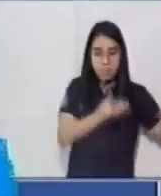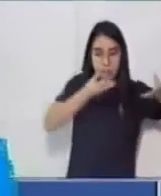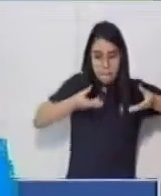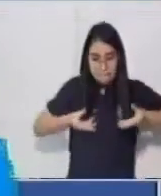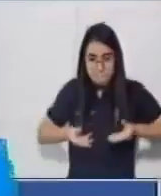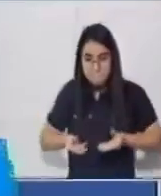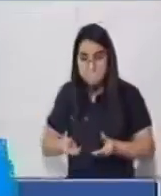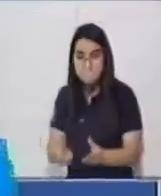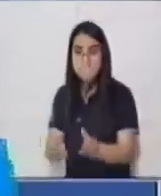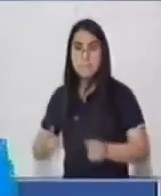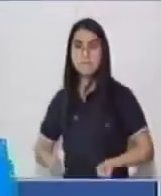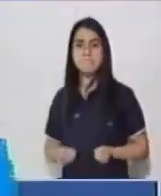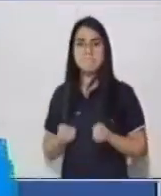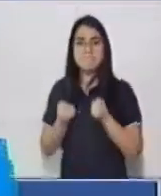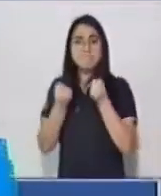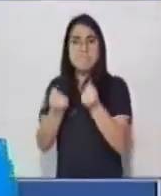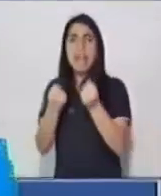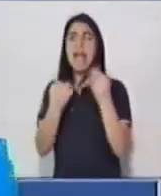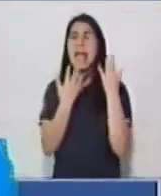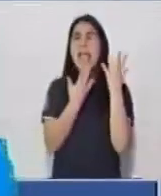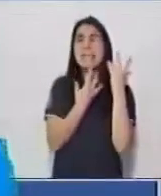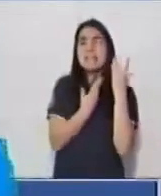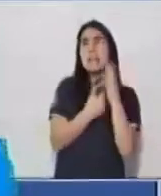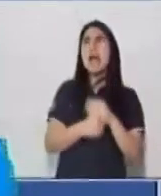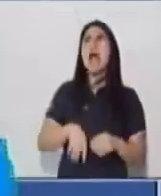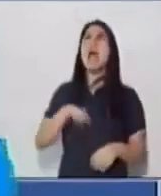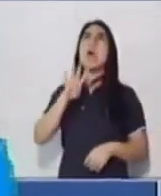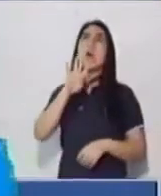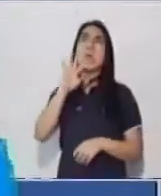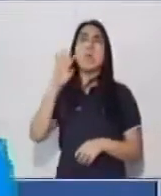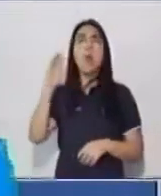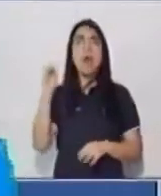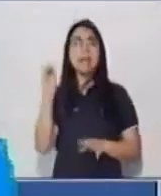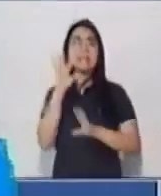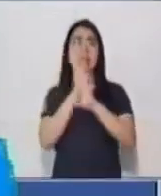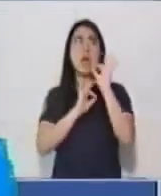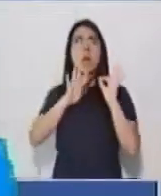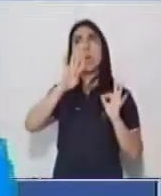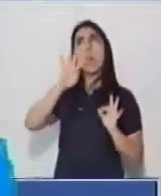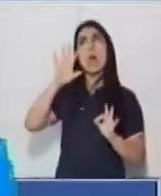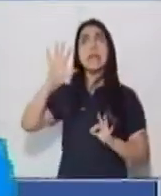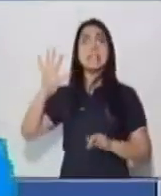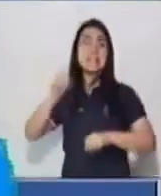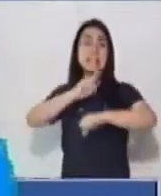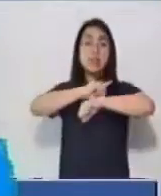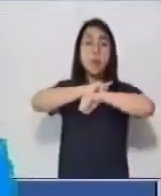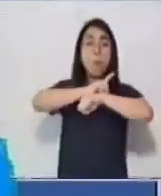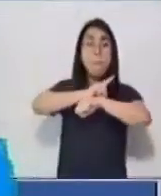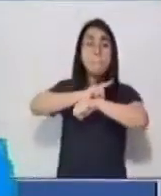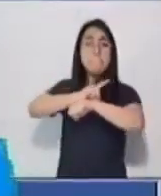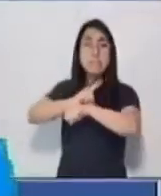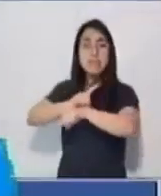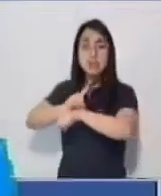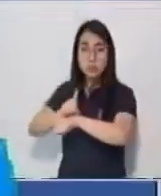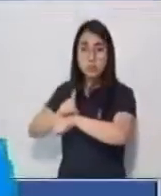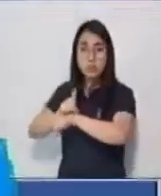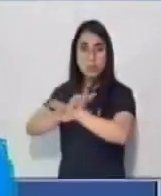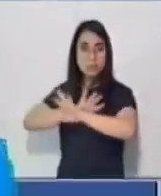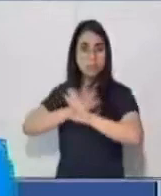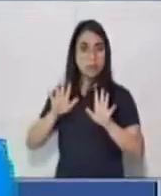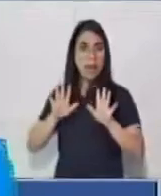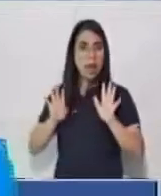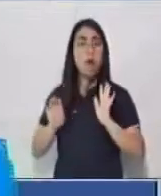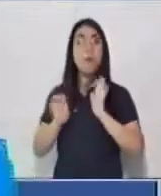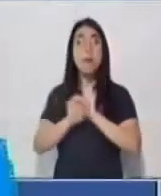le entra aire al horno y el pastel ya no esponja, ya no sube. El horno lo podemos abrir 20 minutos